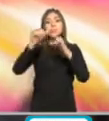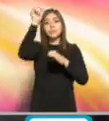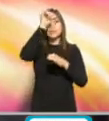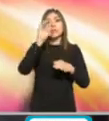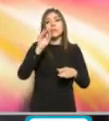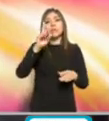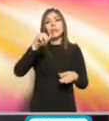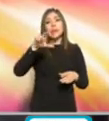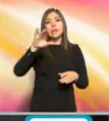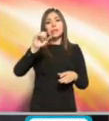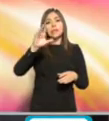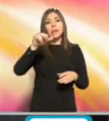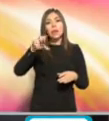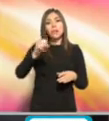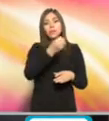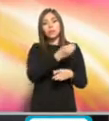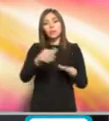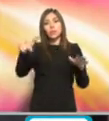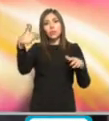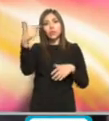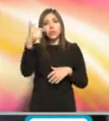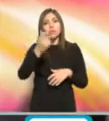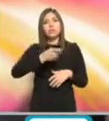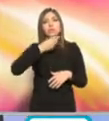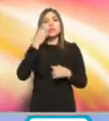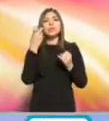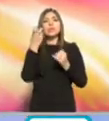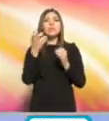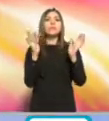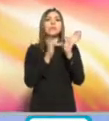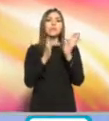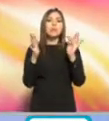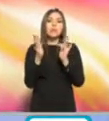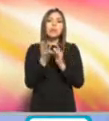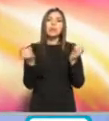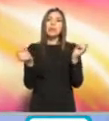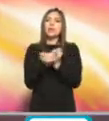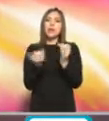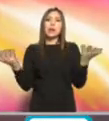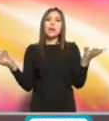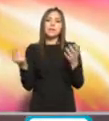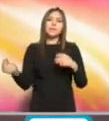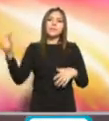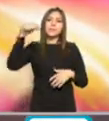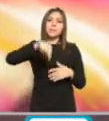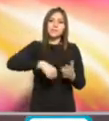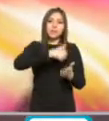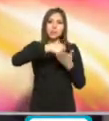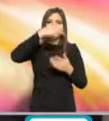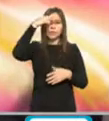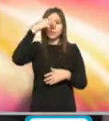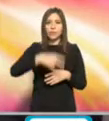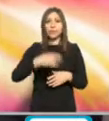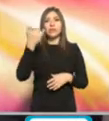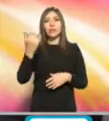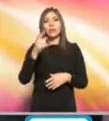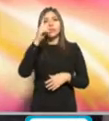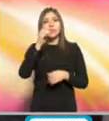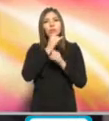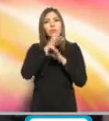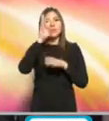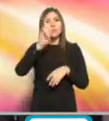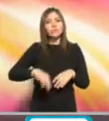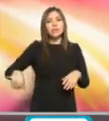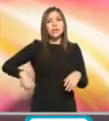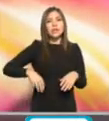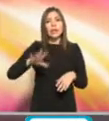12 y establecen luego también que esto de la pasión de Cristo se lleve en la Ciudad de México. Y un dato muy interesante, fíjense